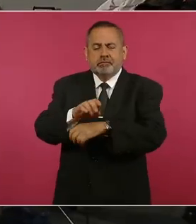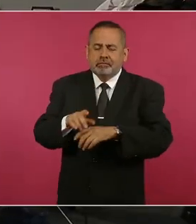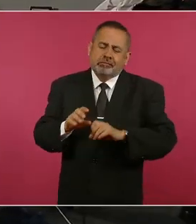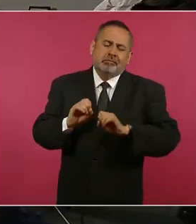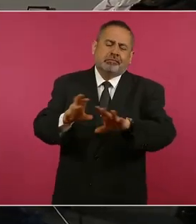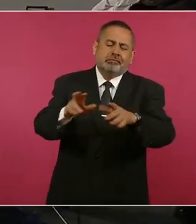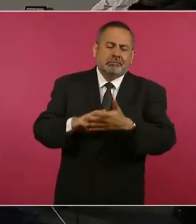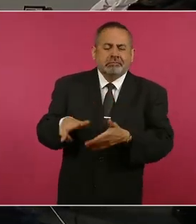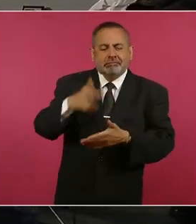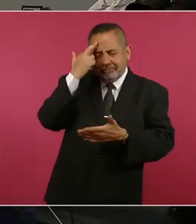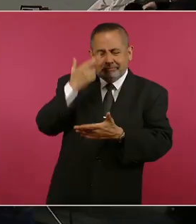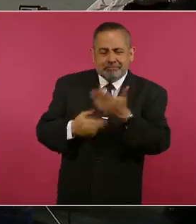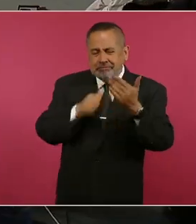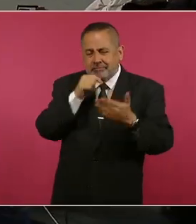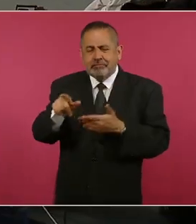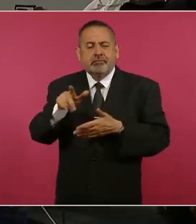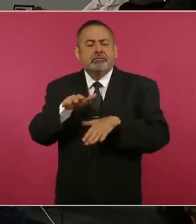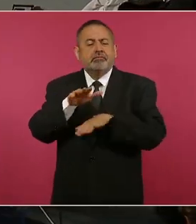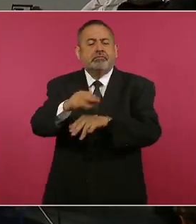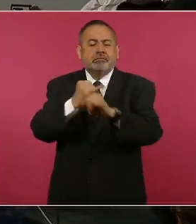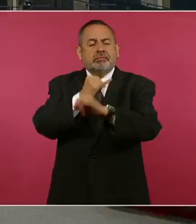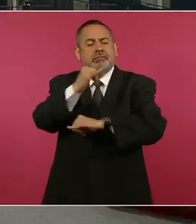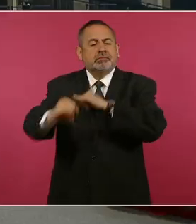demás convenciones al respecto. Gracias. Sí.